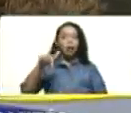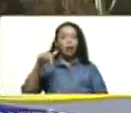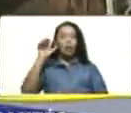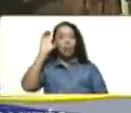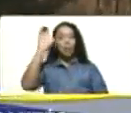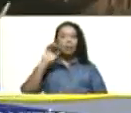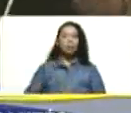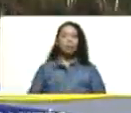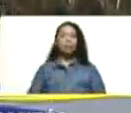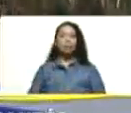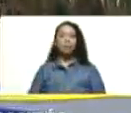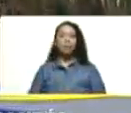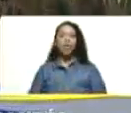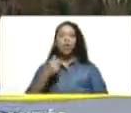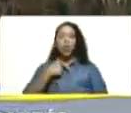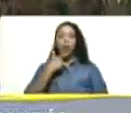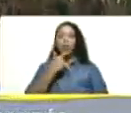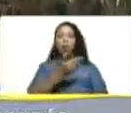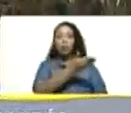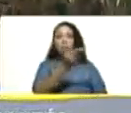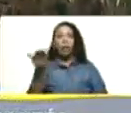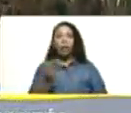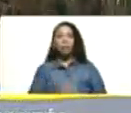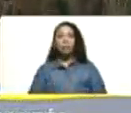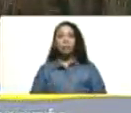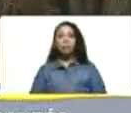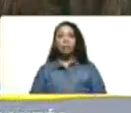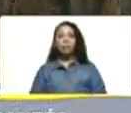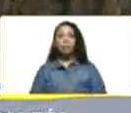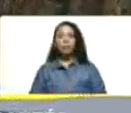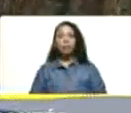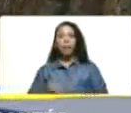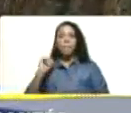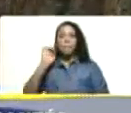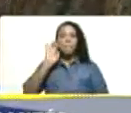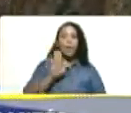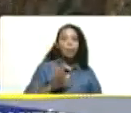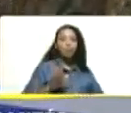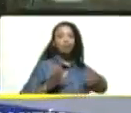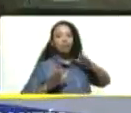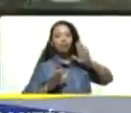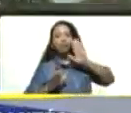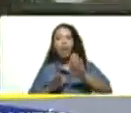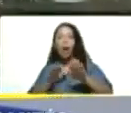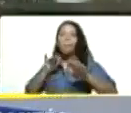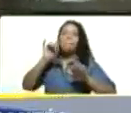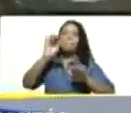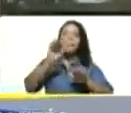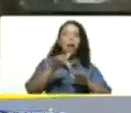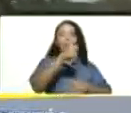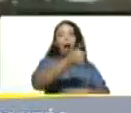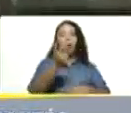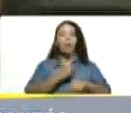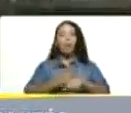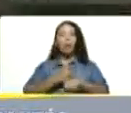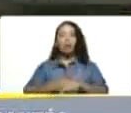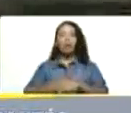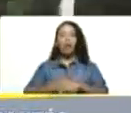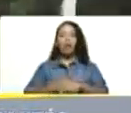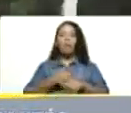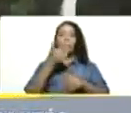los CLAP puedo decir, ha valido la pena el sacrificio, ha valido la pena el esfuerzo, ha valido la pena